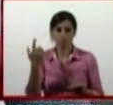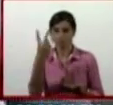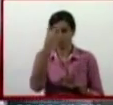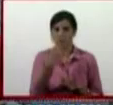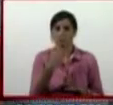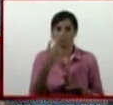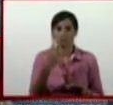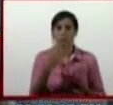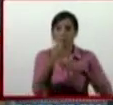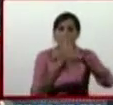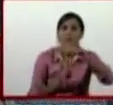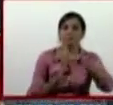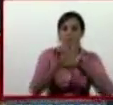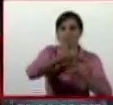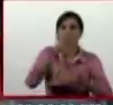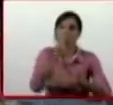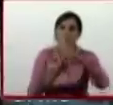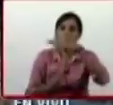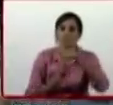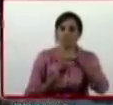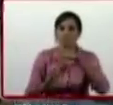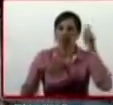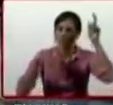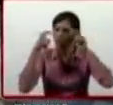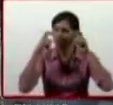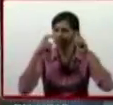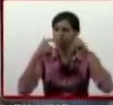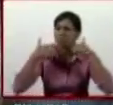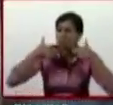Comandante Chávez, no aro en el mar, ¿no?